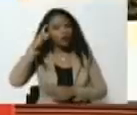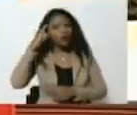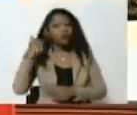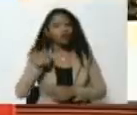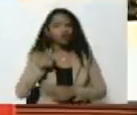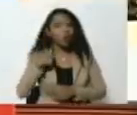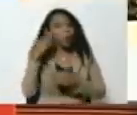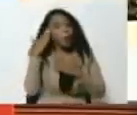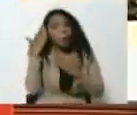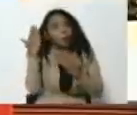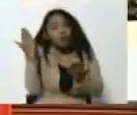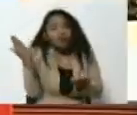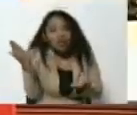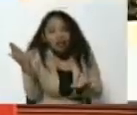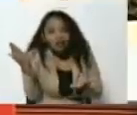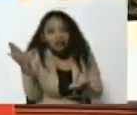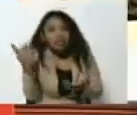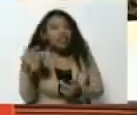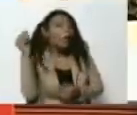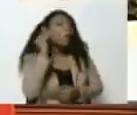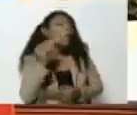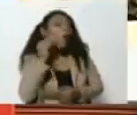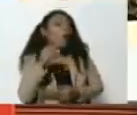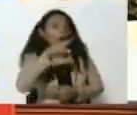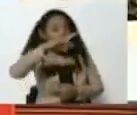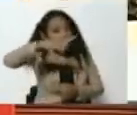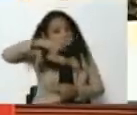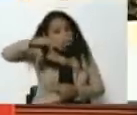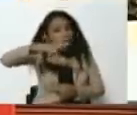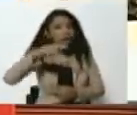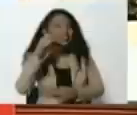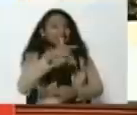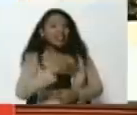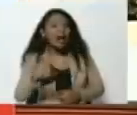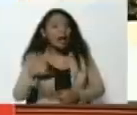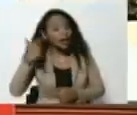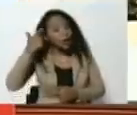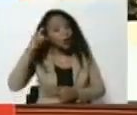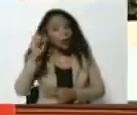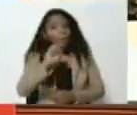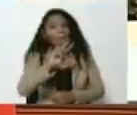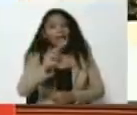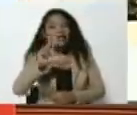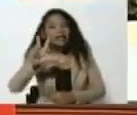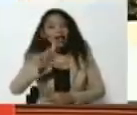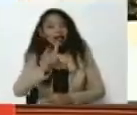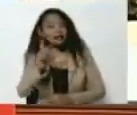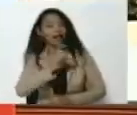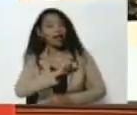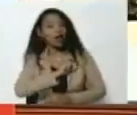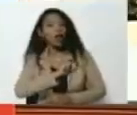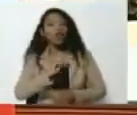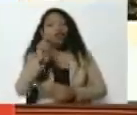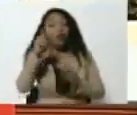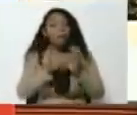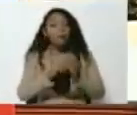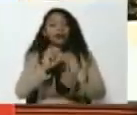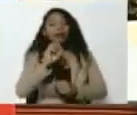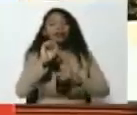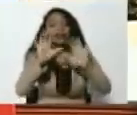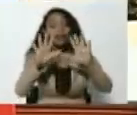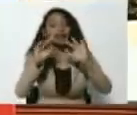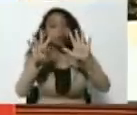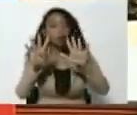sé si el bobolongo títere criminal quiere recordar el 23 de enero del 2019, yo creo que no